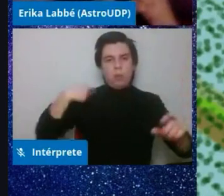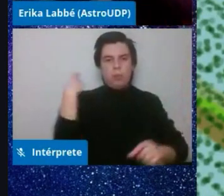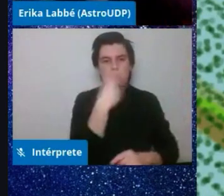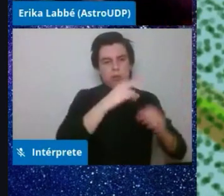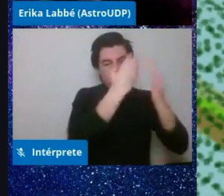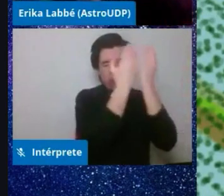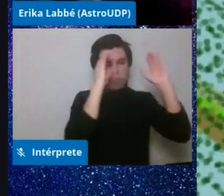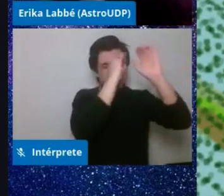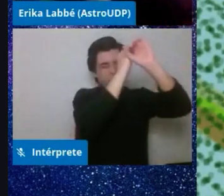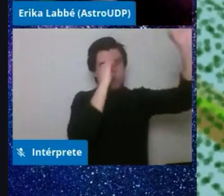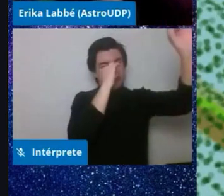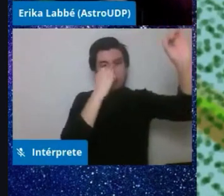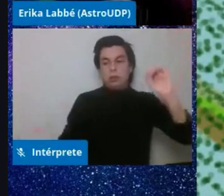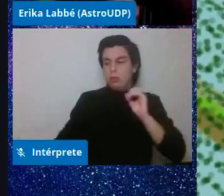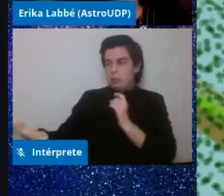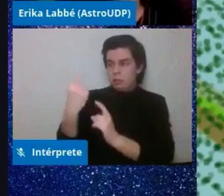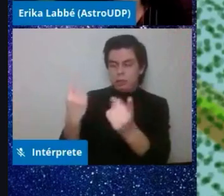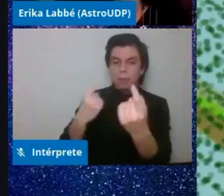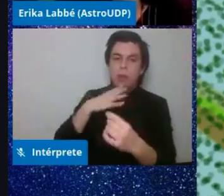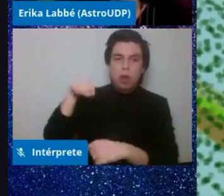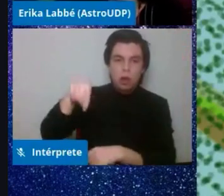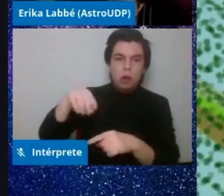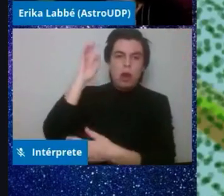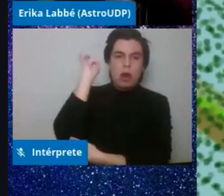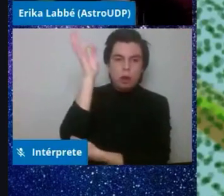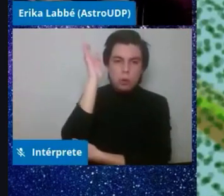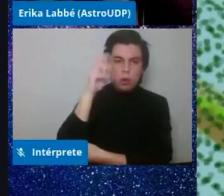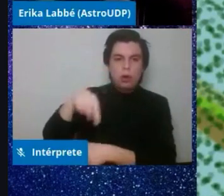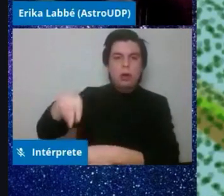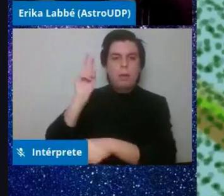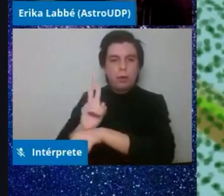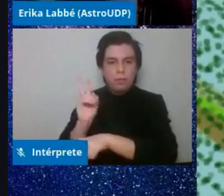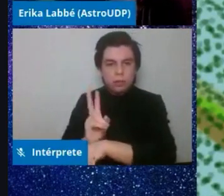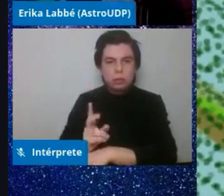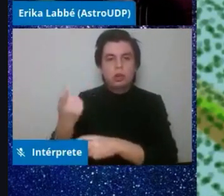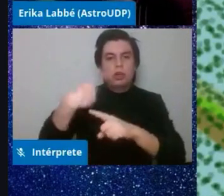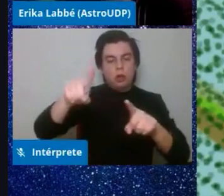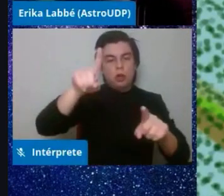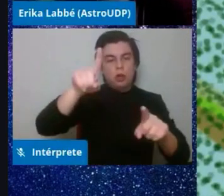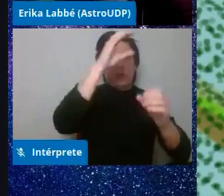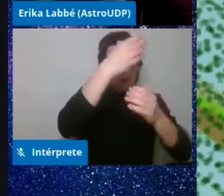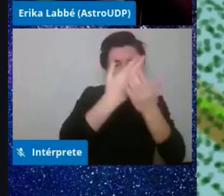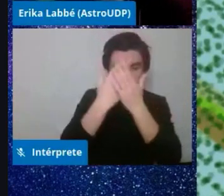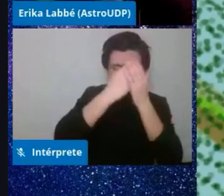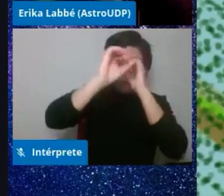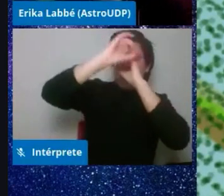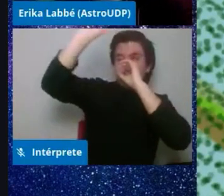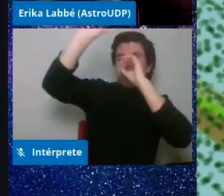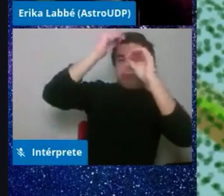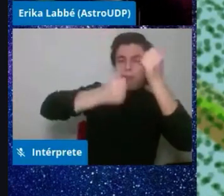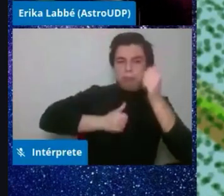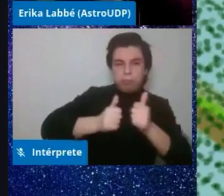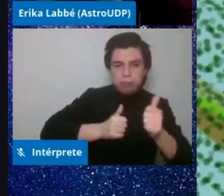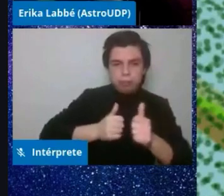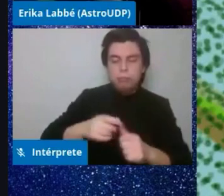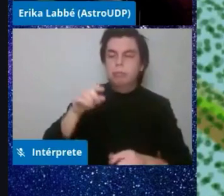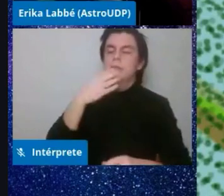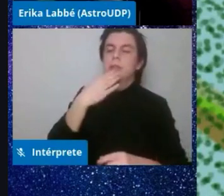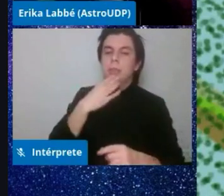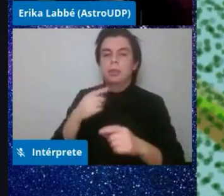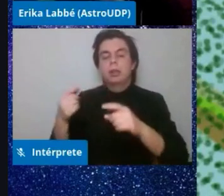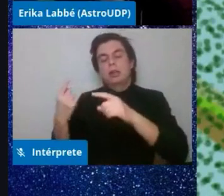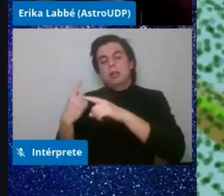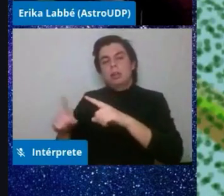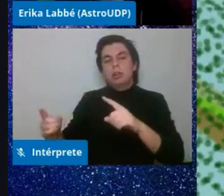pero tienen reuniones constantes también con profesores, con otros astrónomos, nosotros también hemos estado participando para poder hacer